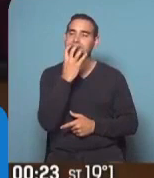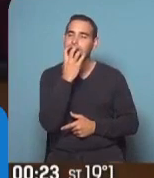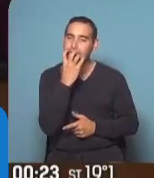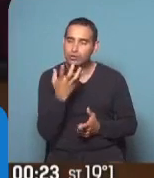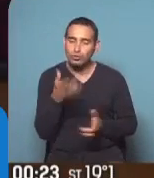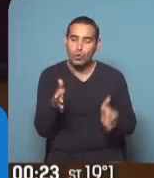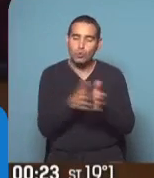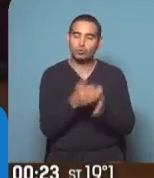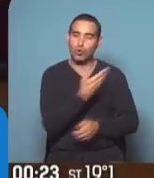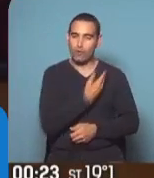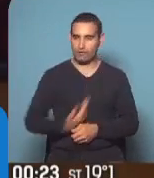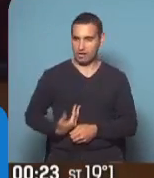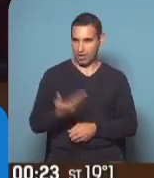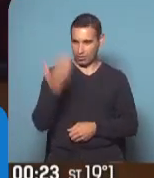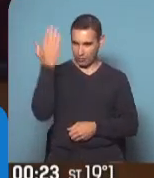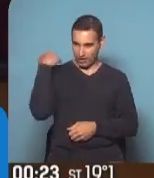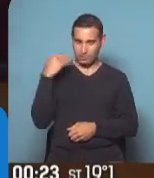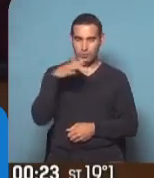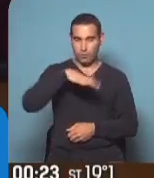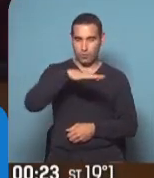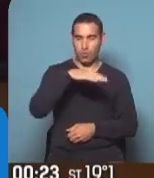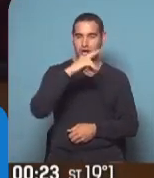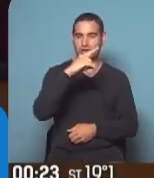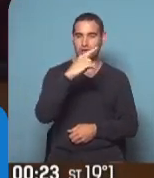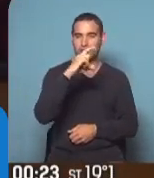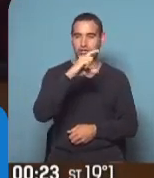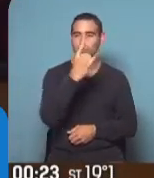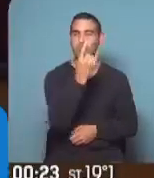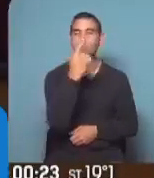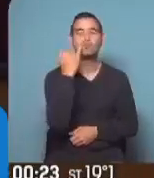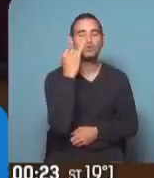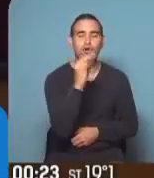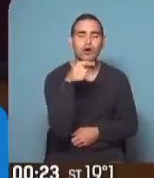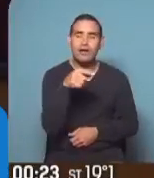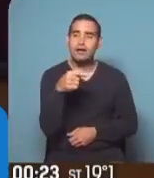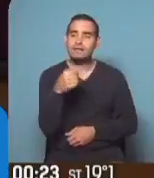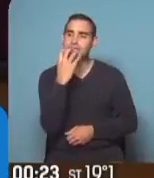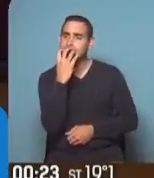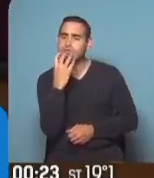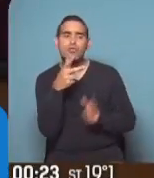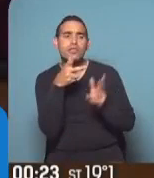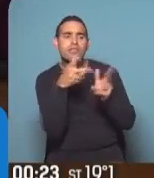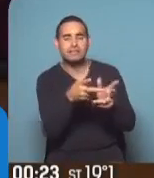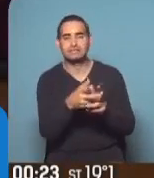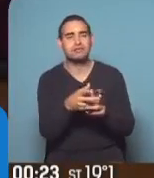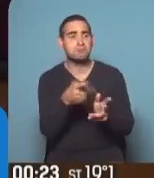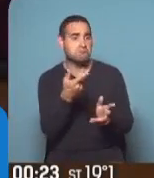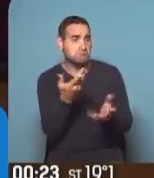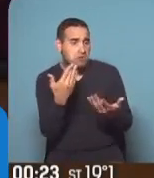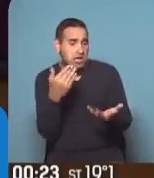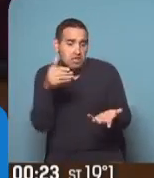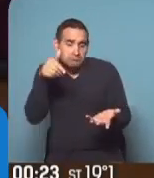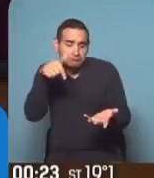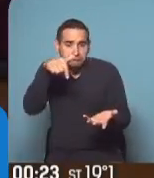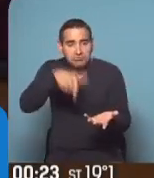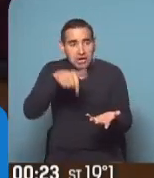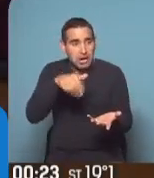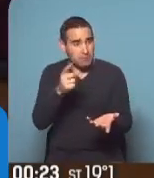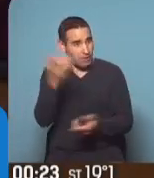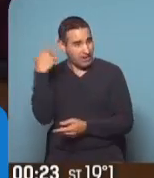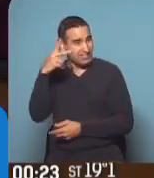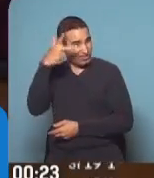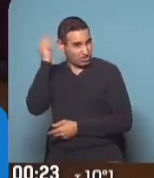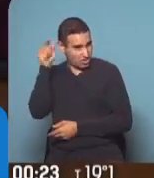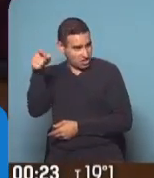Francisco Segura de aquella época de Cuyo, en donde le dijo que por qué no podíamos hacer lo mismo que él había hecho en